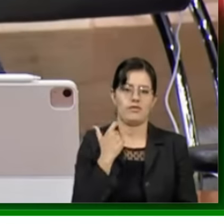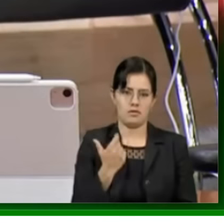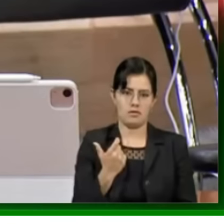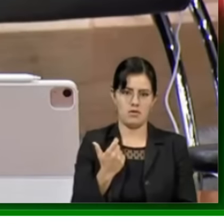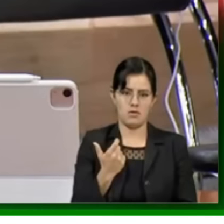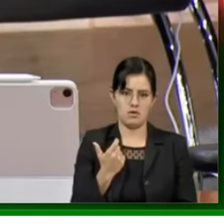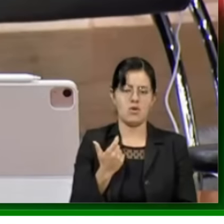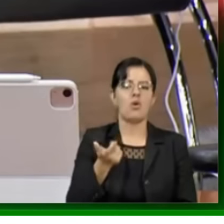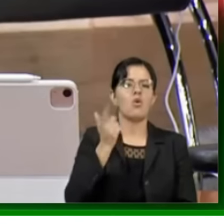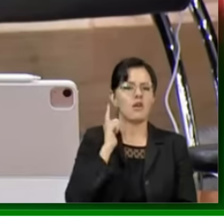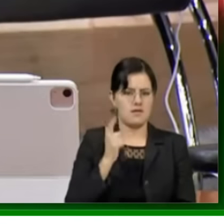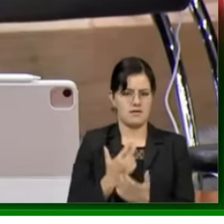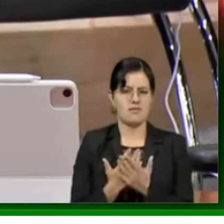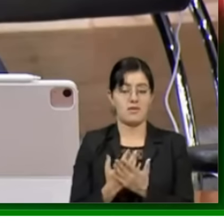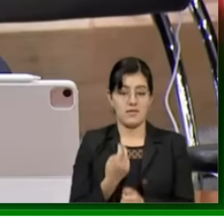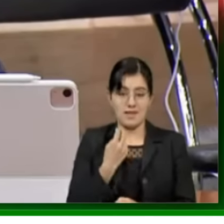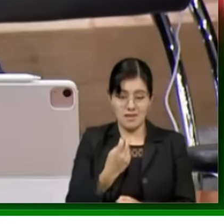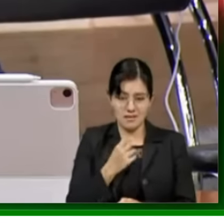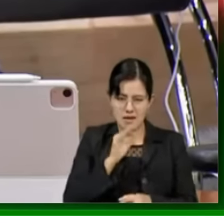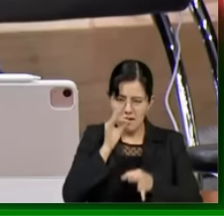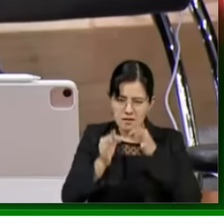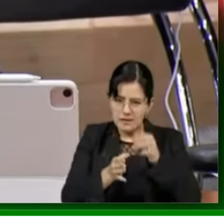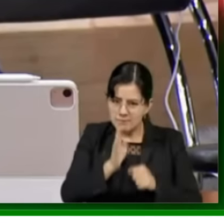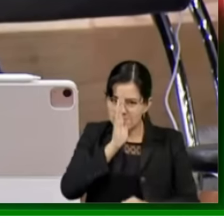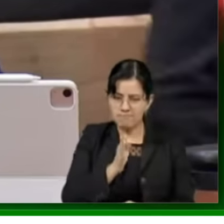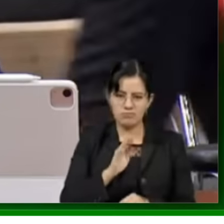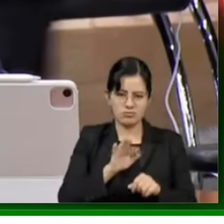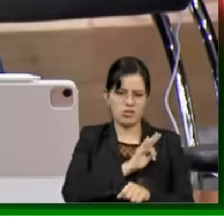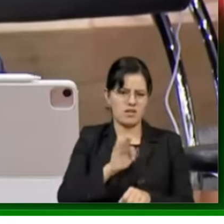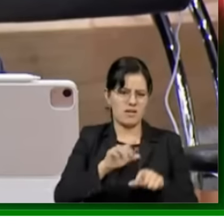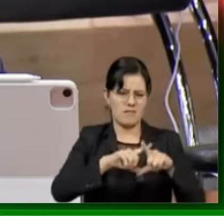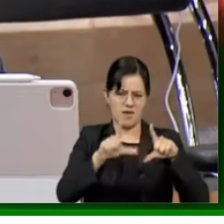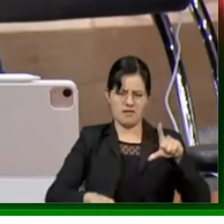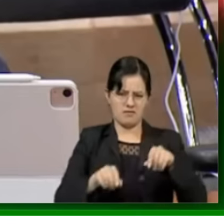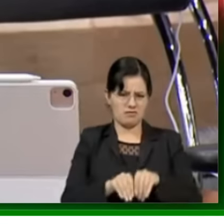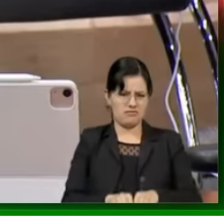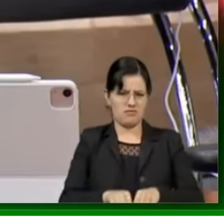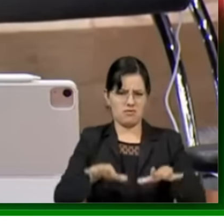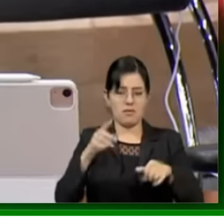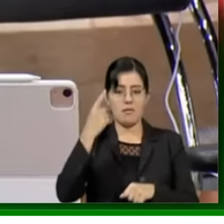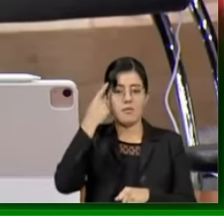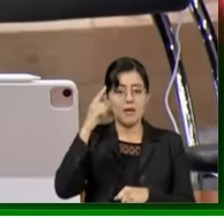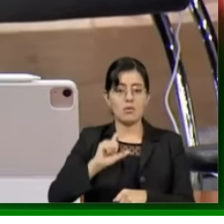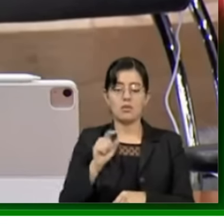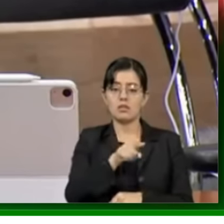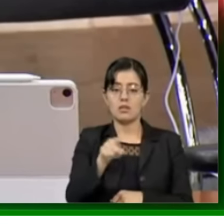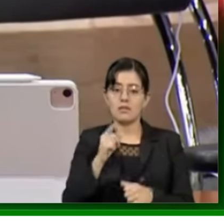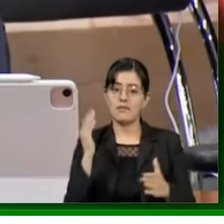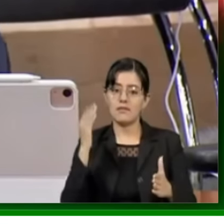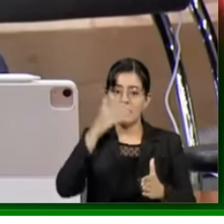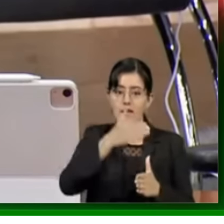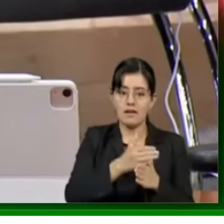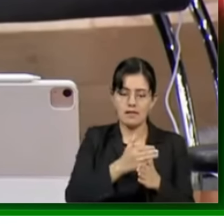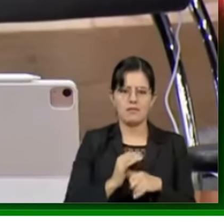espero que este mensaje de vuelta en todo el país para que cuando vayan a